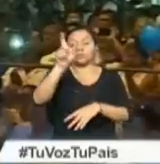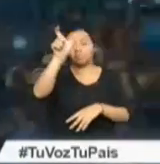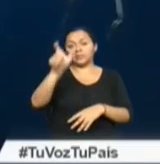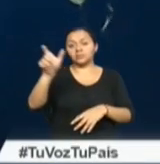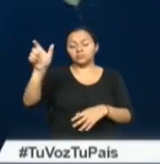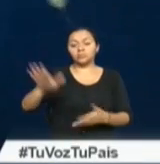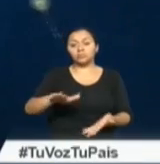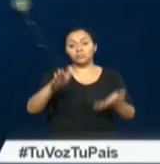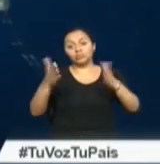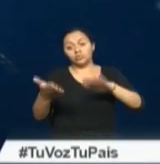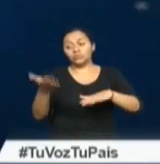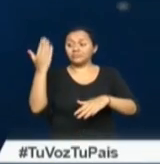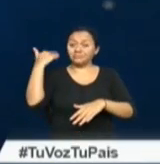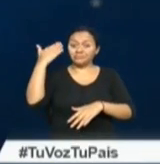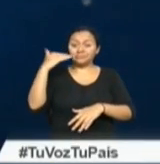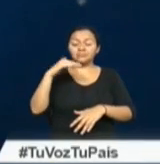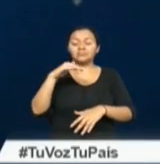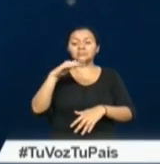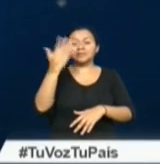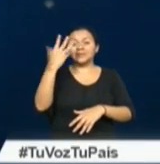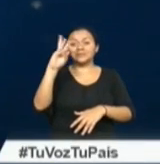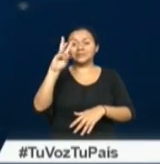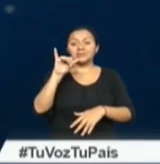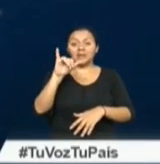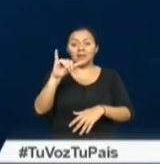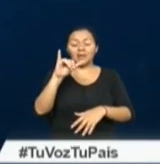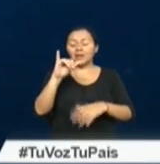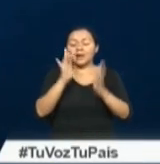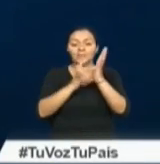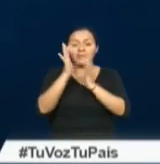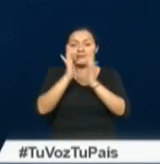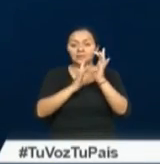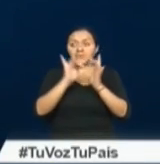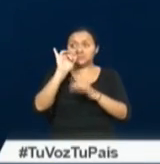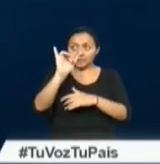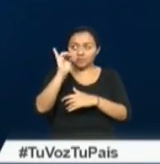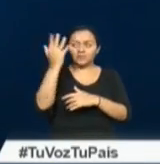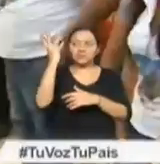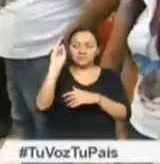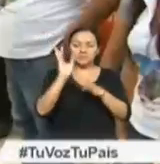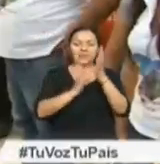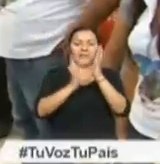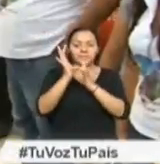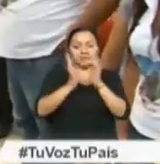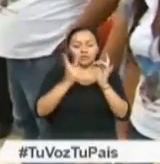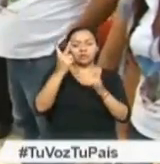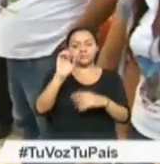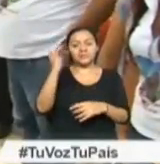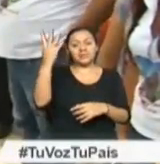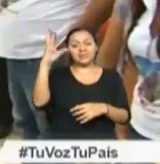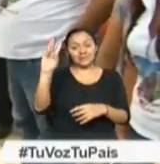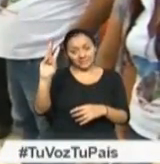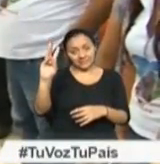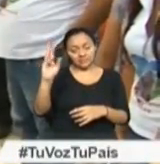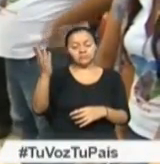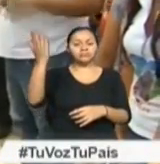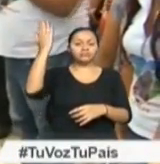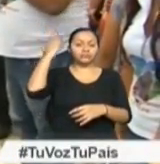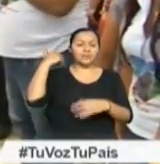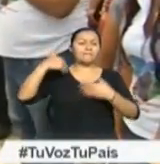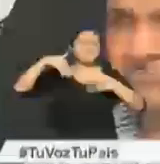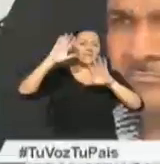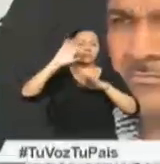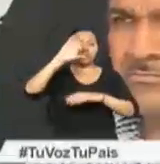terremoto ocurrido el sábado 16 de abril de 2016, afectando a la costa ecuatoriana, en especial a las provincias de Manabí y